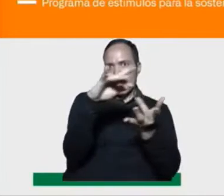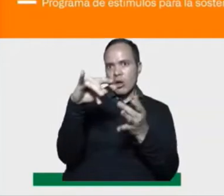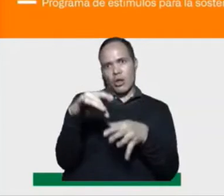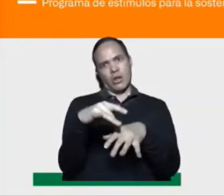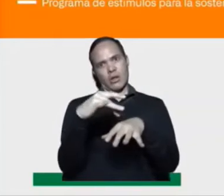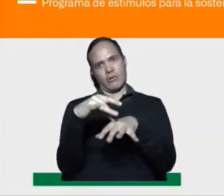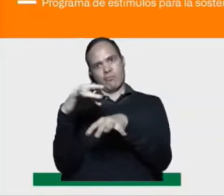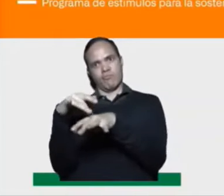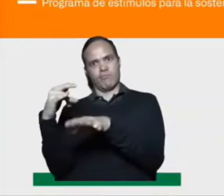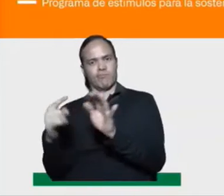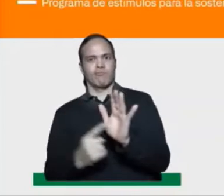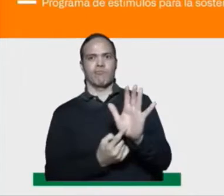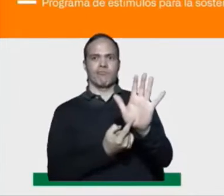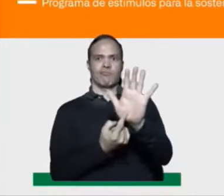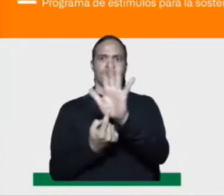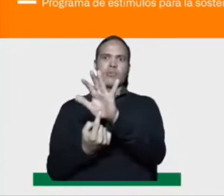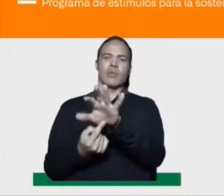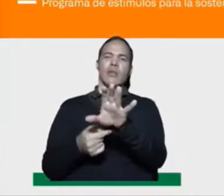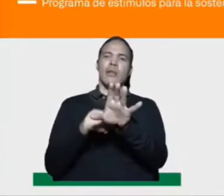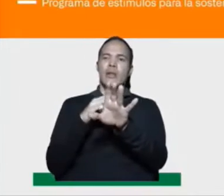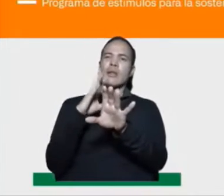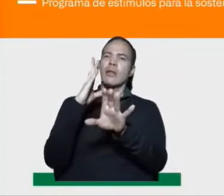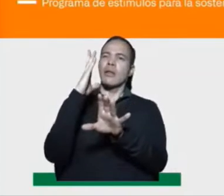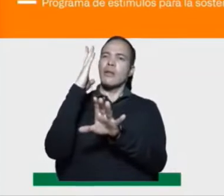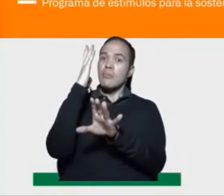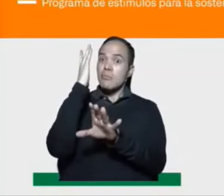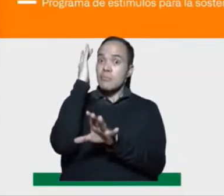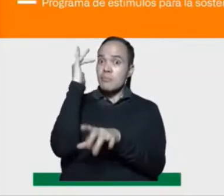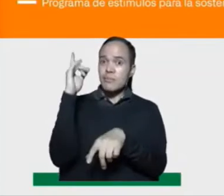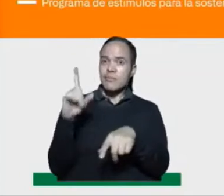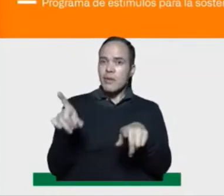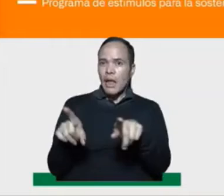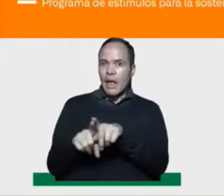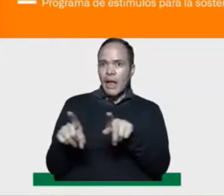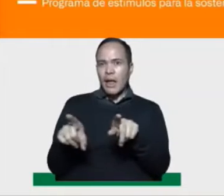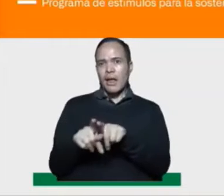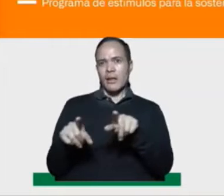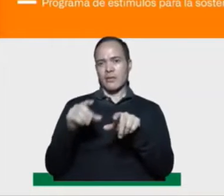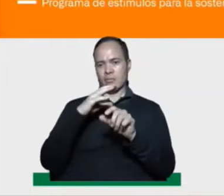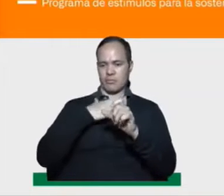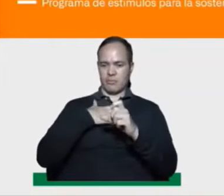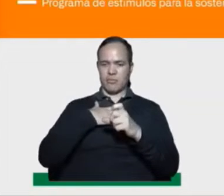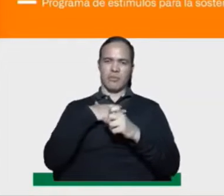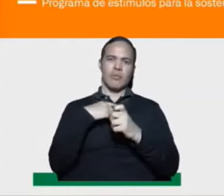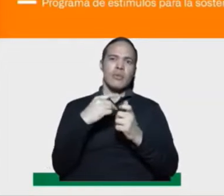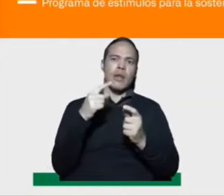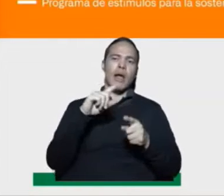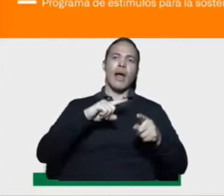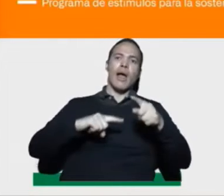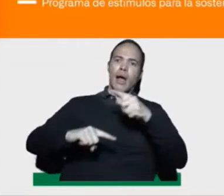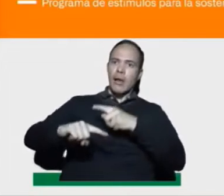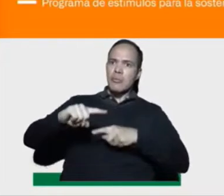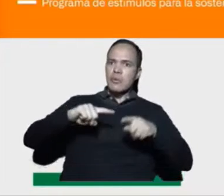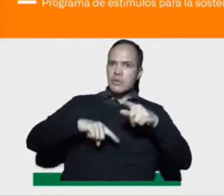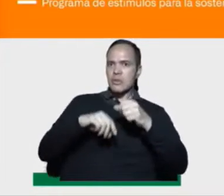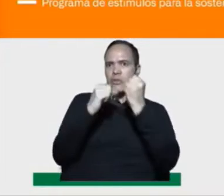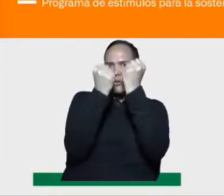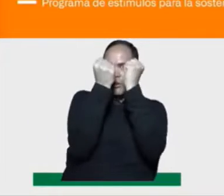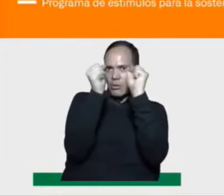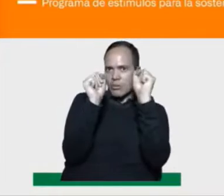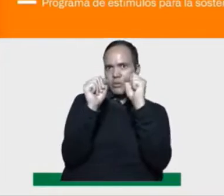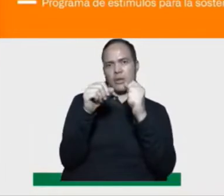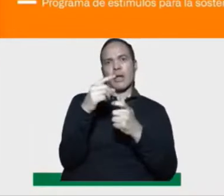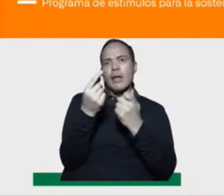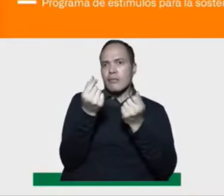jurídica, porque nosotros, por ser administración municipal, no podemos entregar recursos en donación. Pero creamos este programa exitoso que